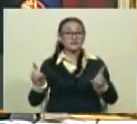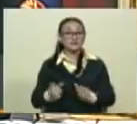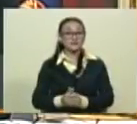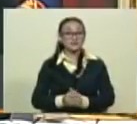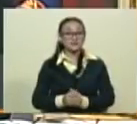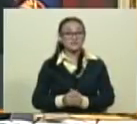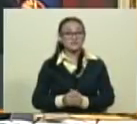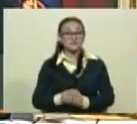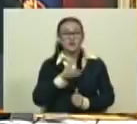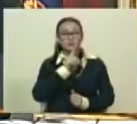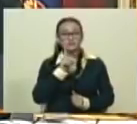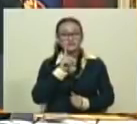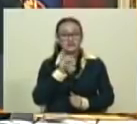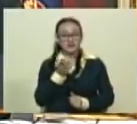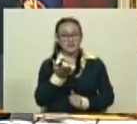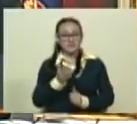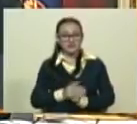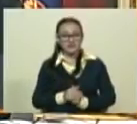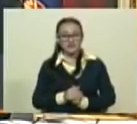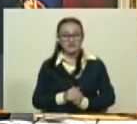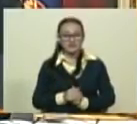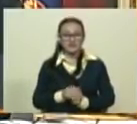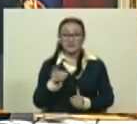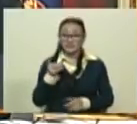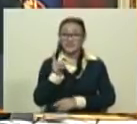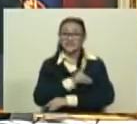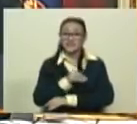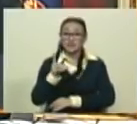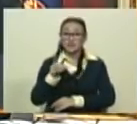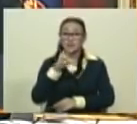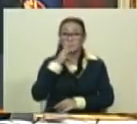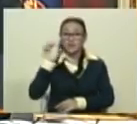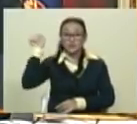¿Cómo se llama eso en Fox News? Dictadura de Maduro.